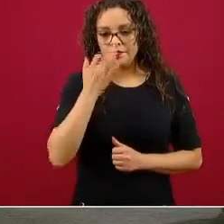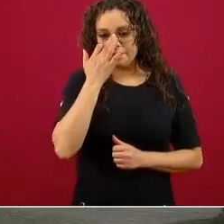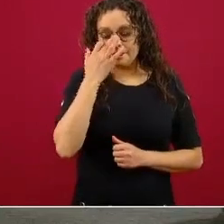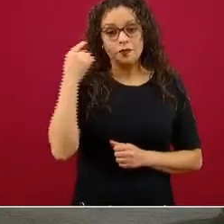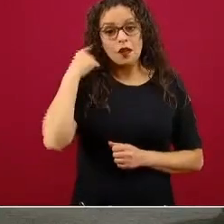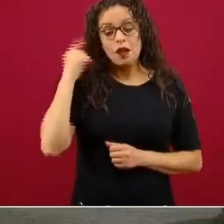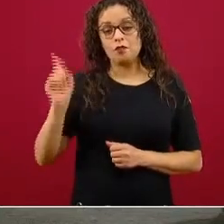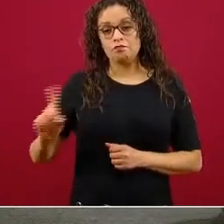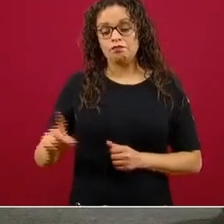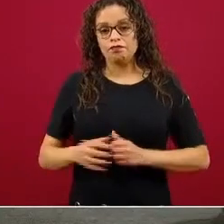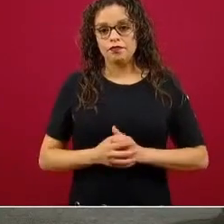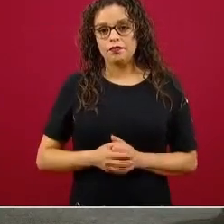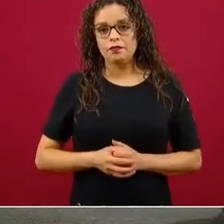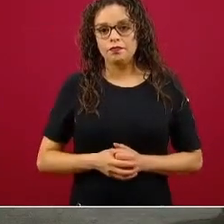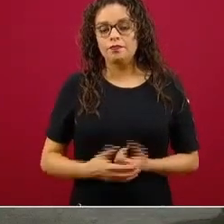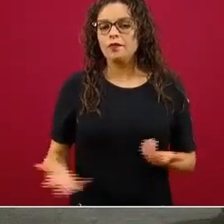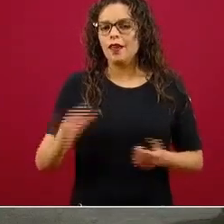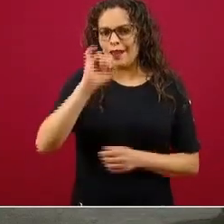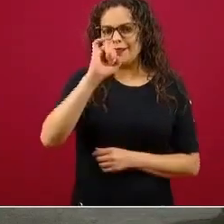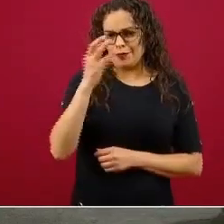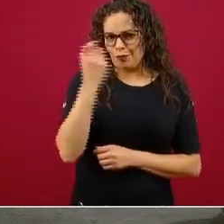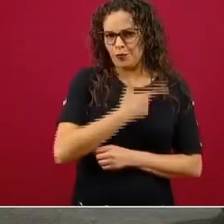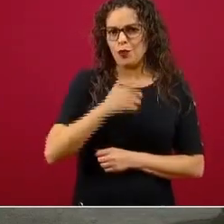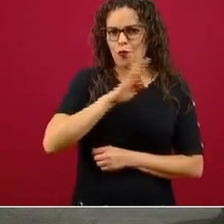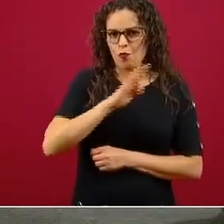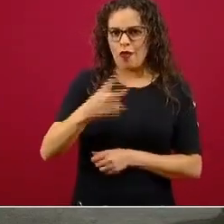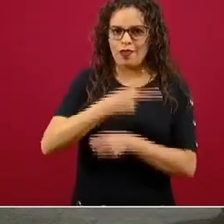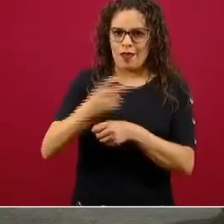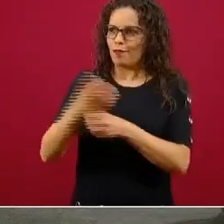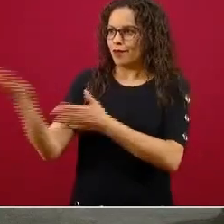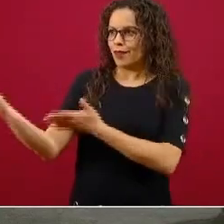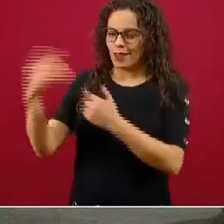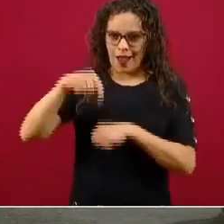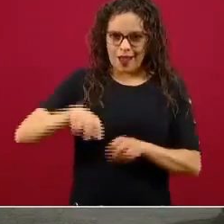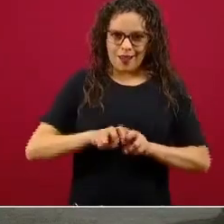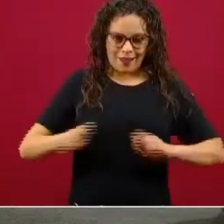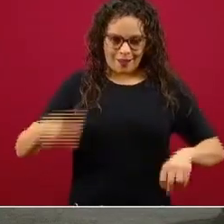invitarlo, con mucho gusto. Claro que sí. Por favor.